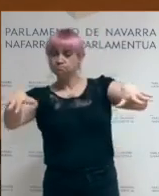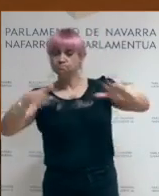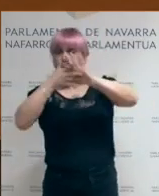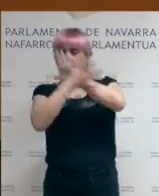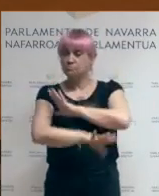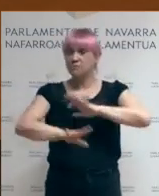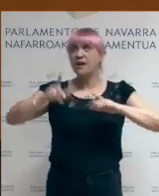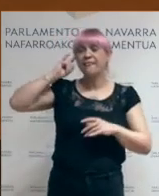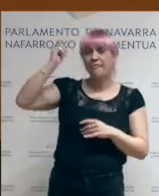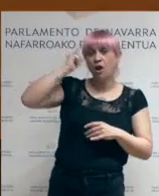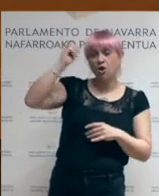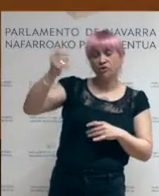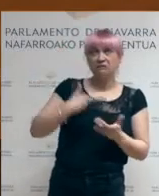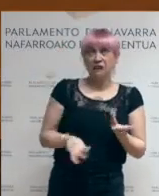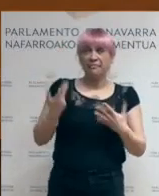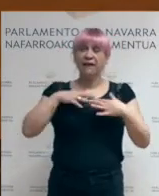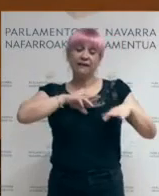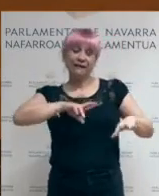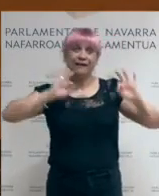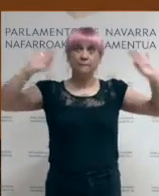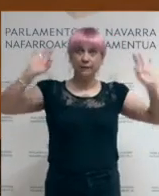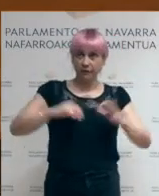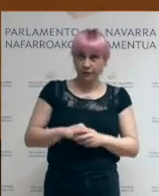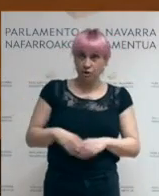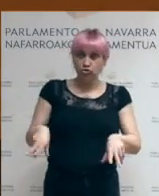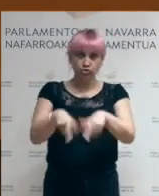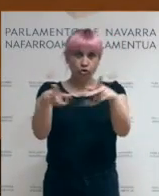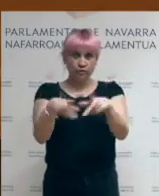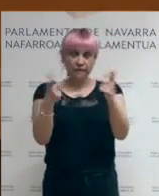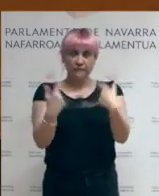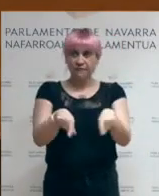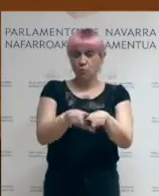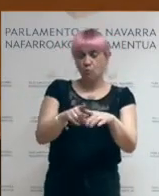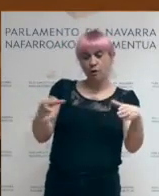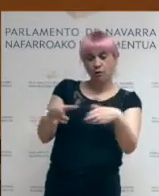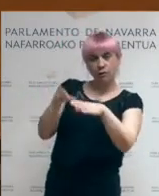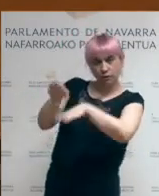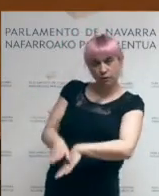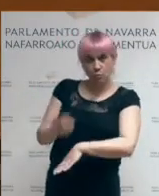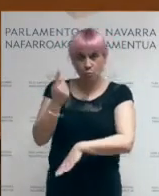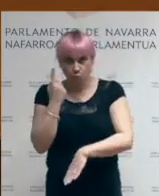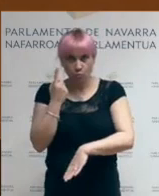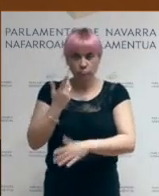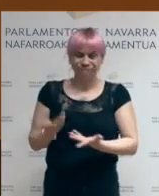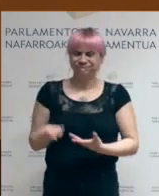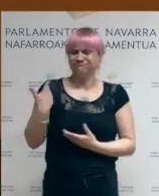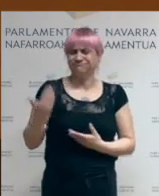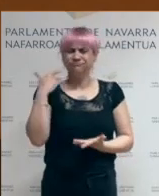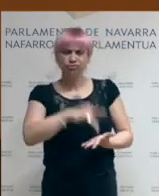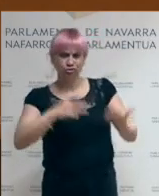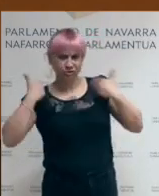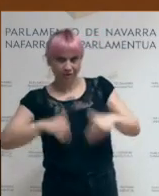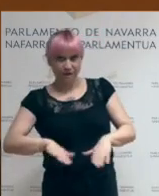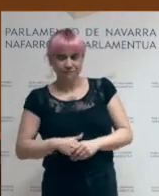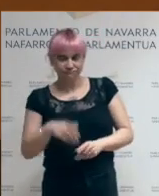perpetuara la ideología del régimen, una sociedad de partido único. Eso ya lo vivimos aquí, ¿verdad? Lo vivimos.